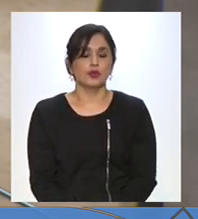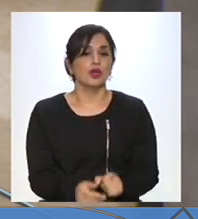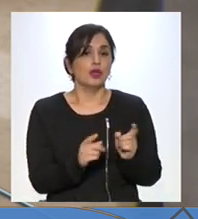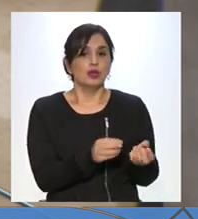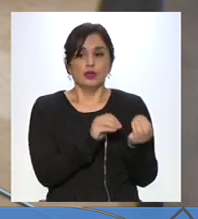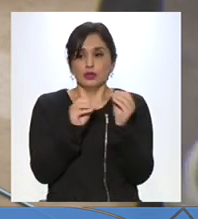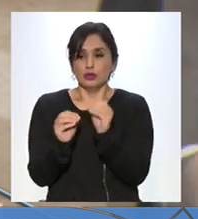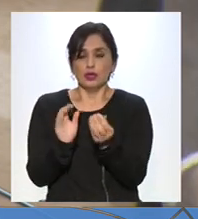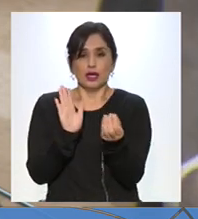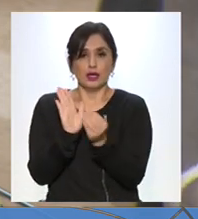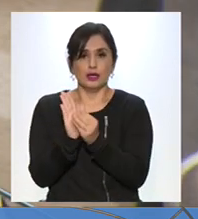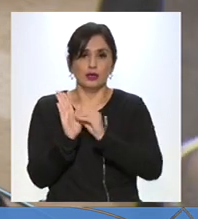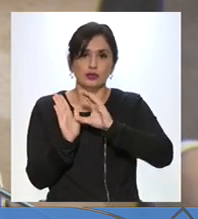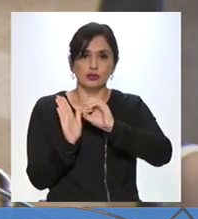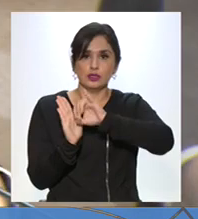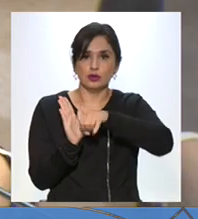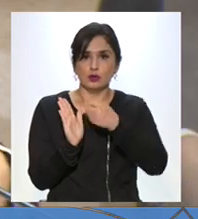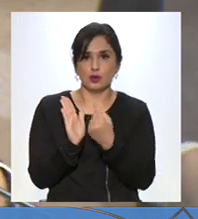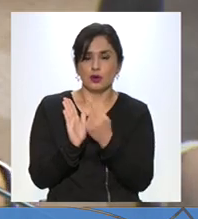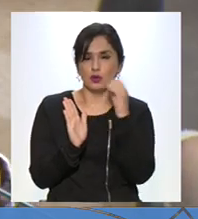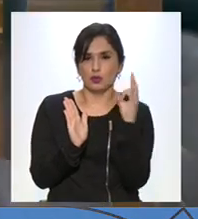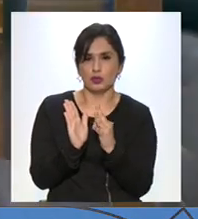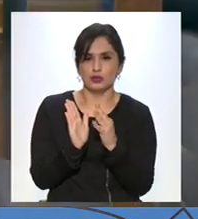deberíamos agregar un 0,1%, que